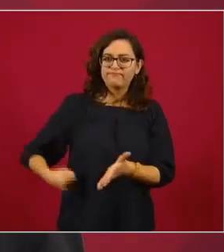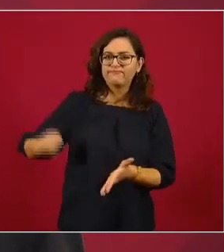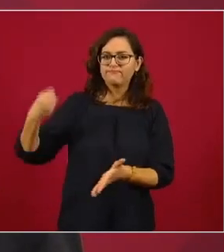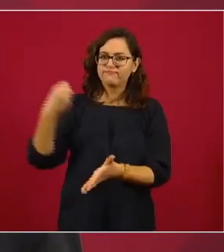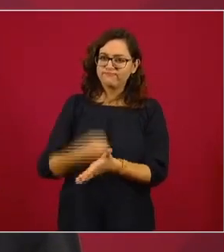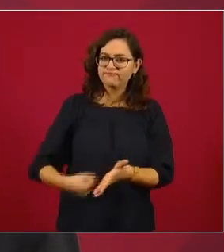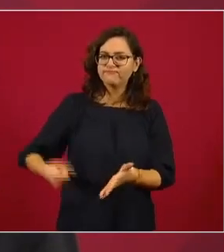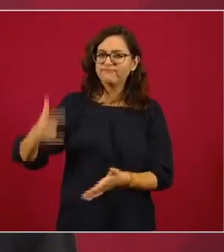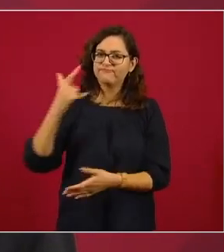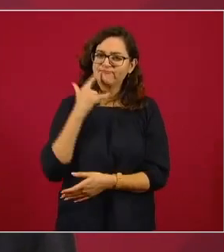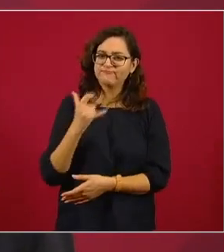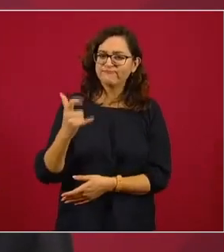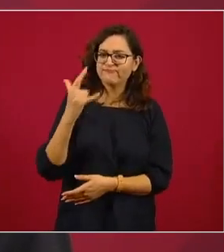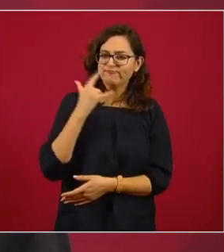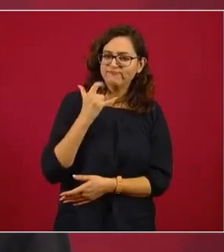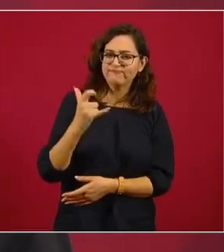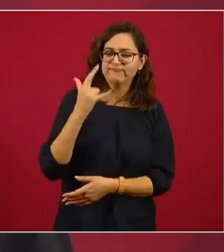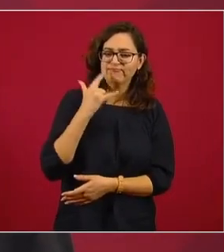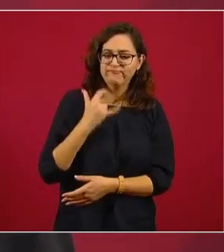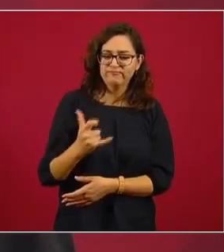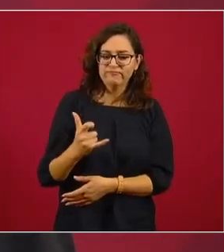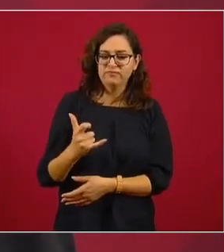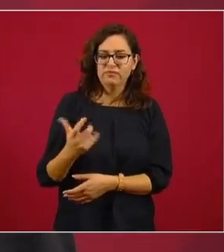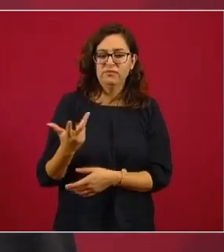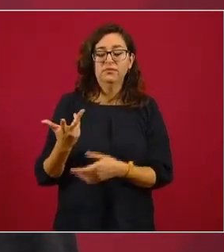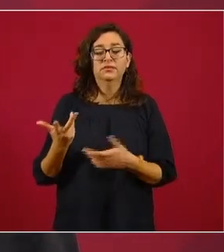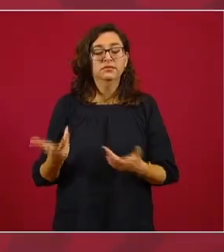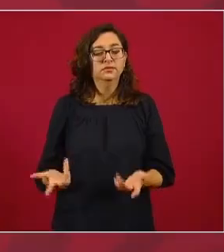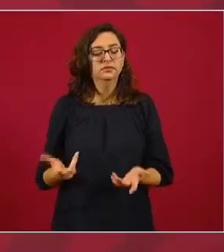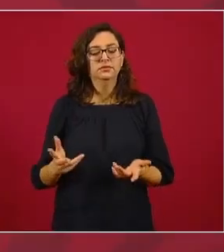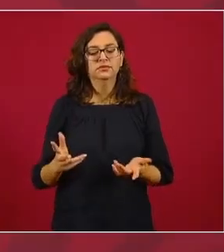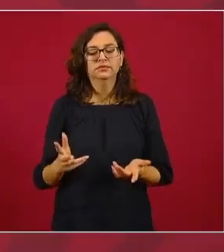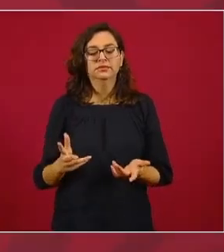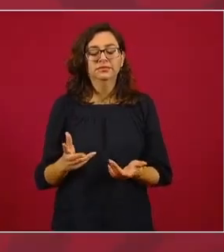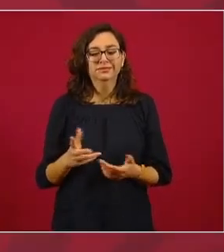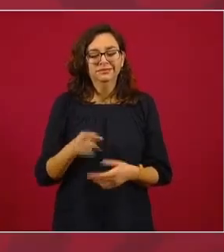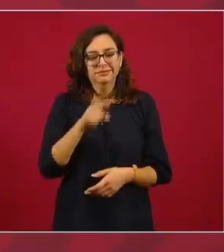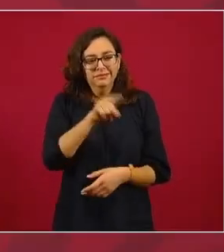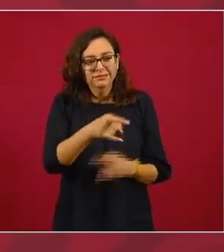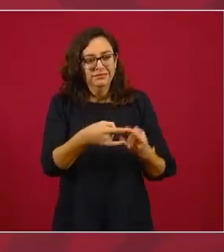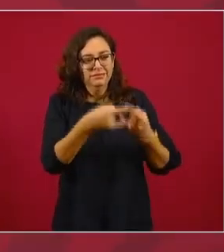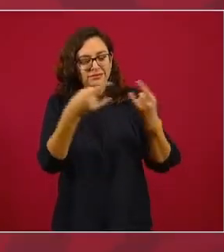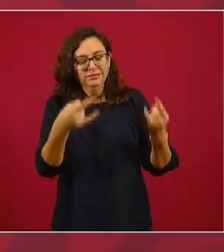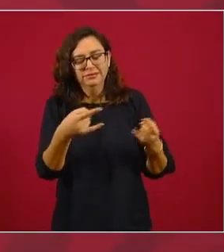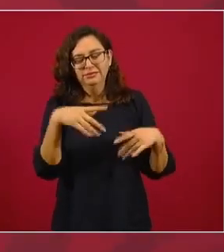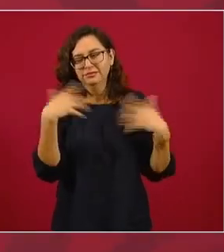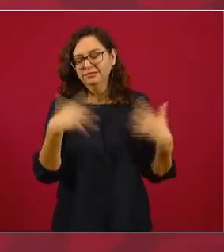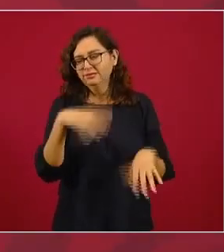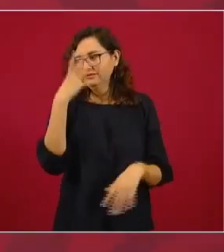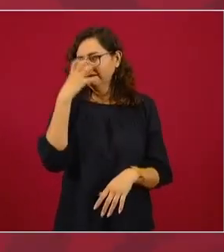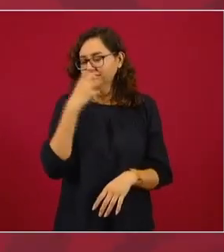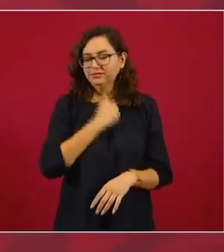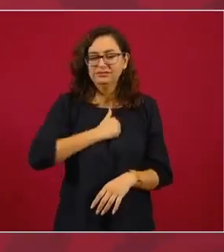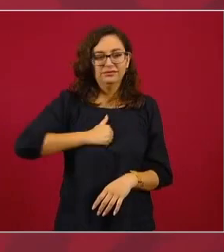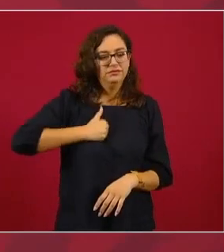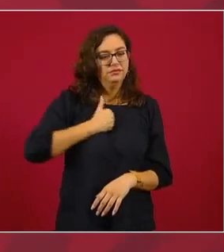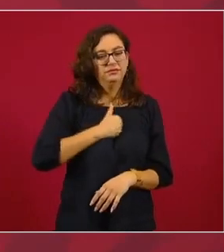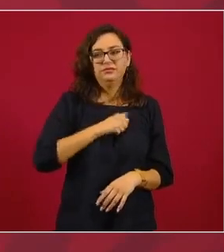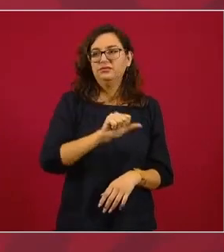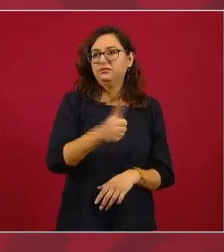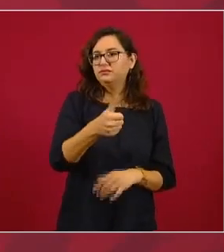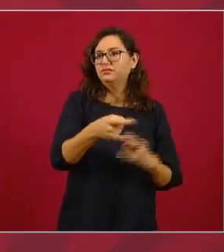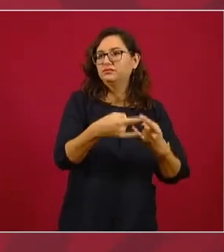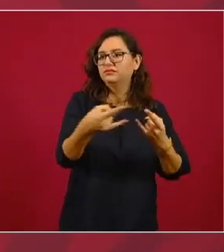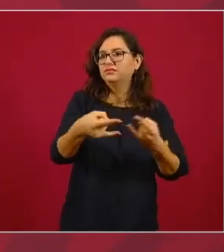Muchas veces todos estos casos lamentables como el que describes, pues tienen que ver